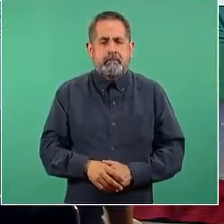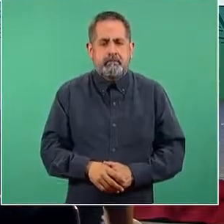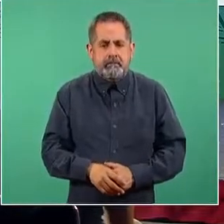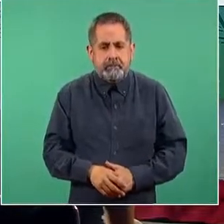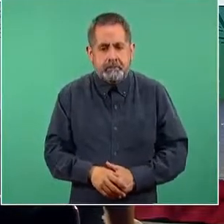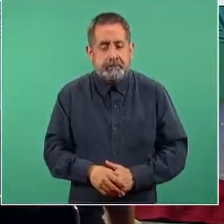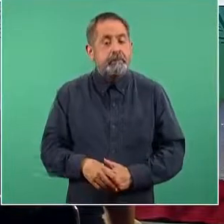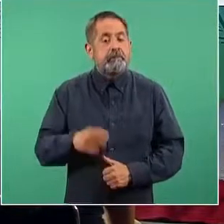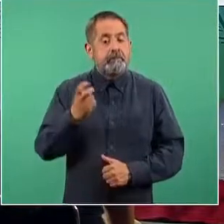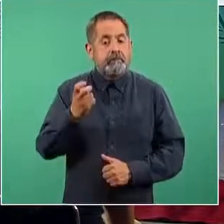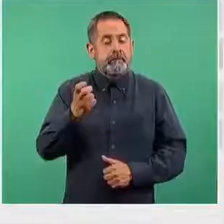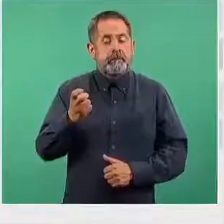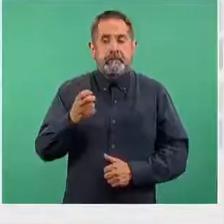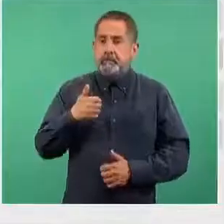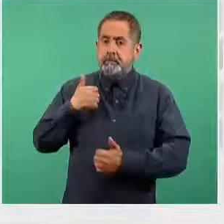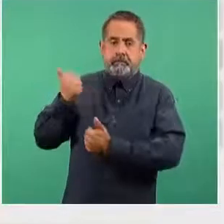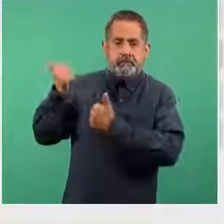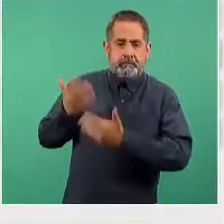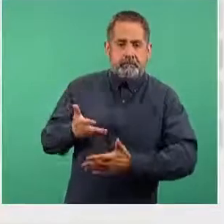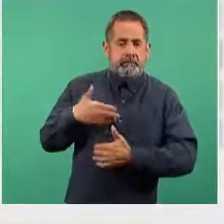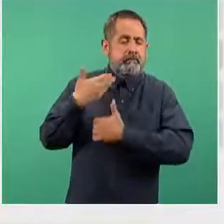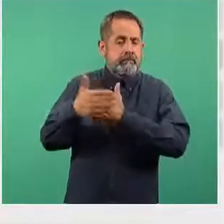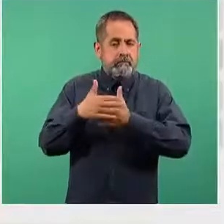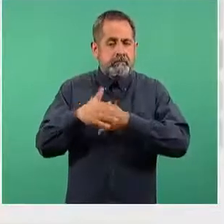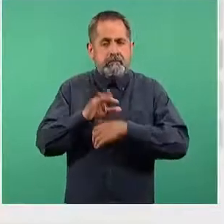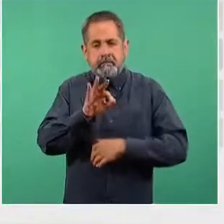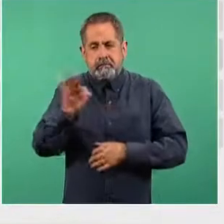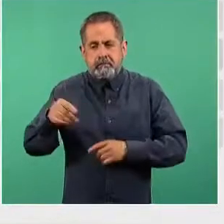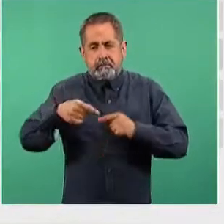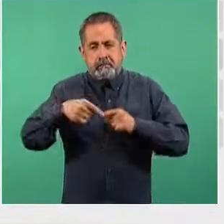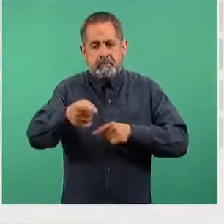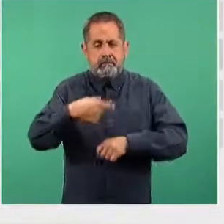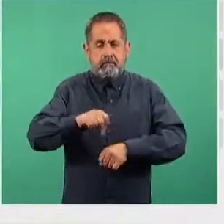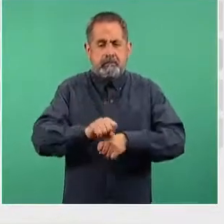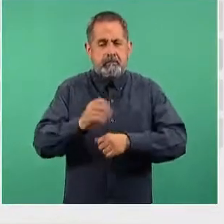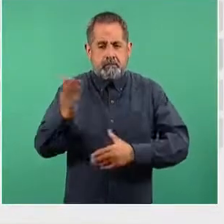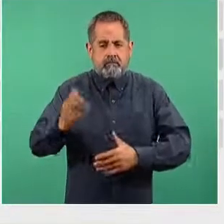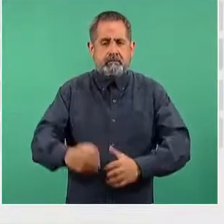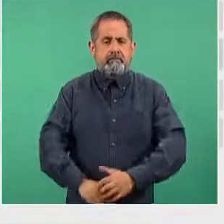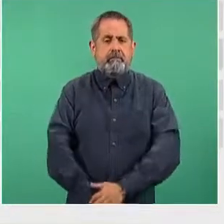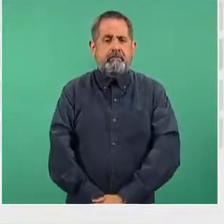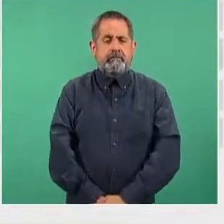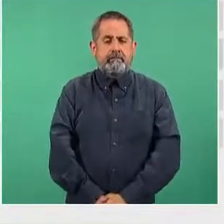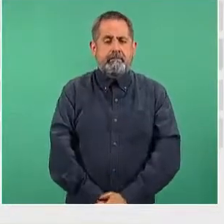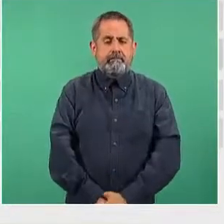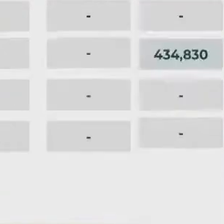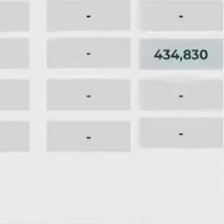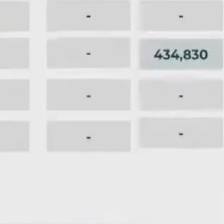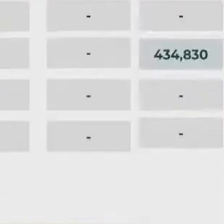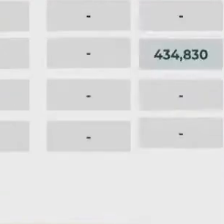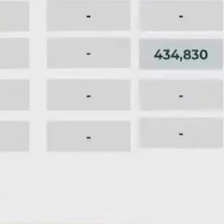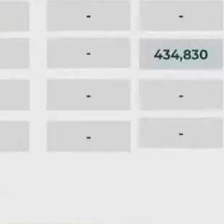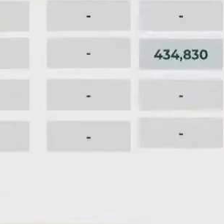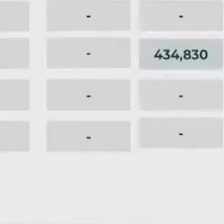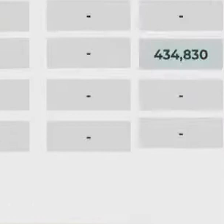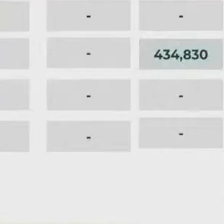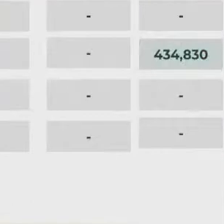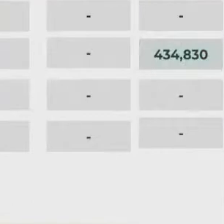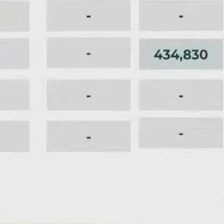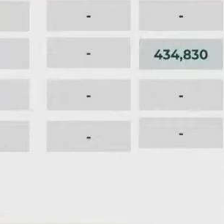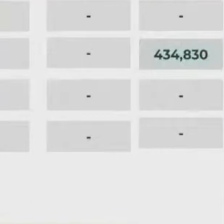Es justo los embarques de vacuna programados para esta semana, o al menos hasta el domingo 11 de abril. Tenemos en